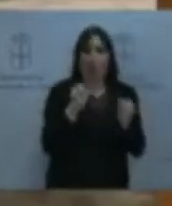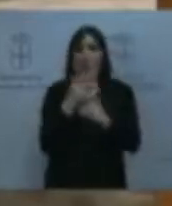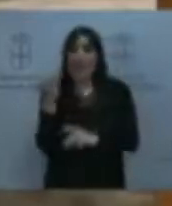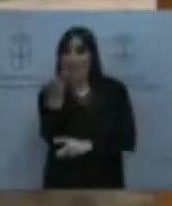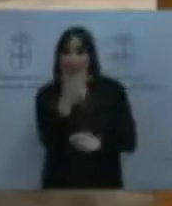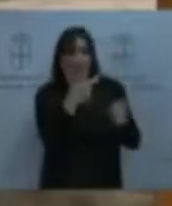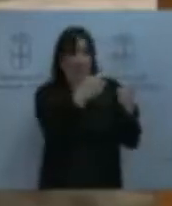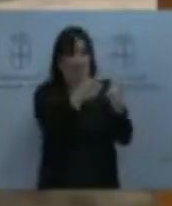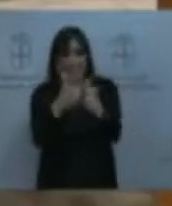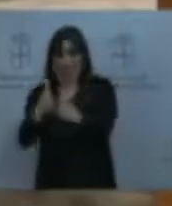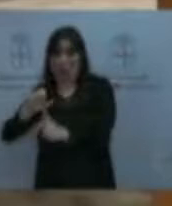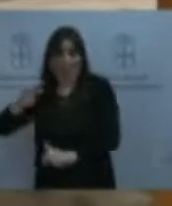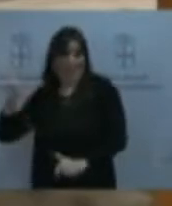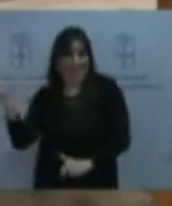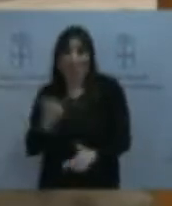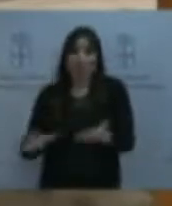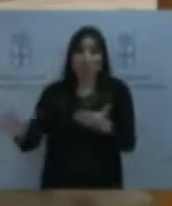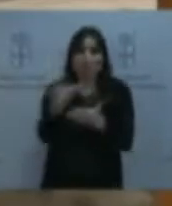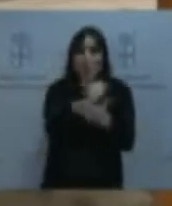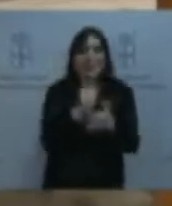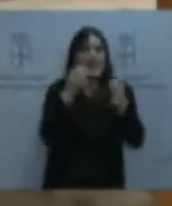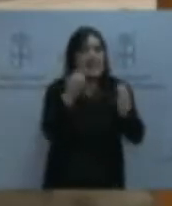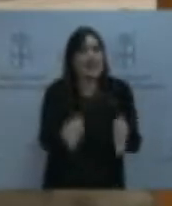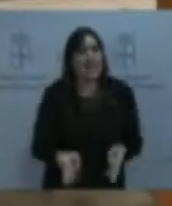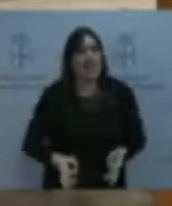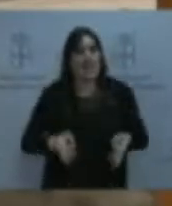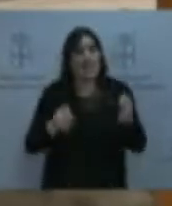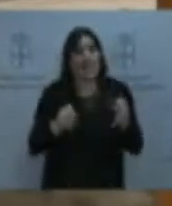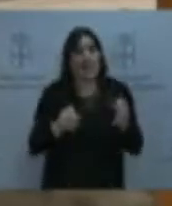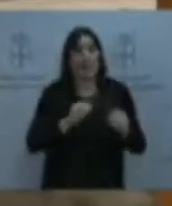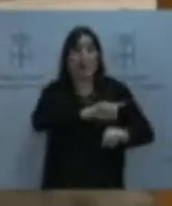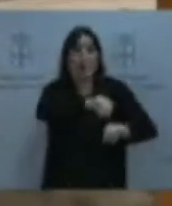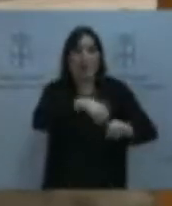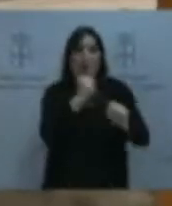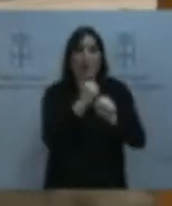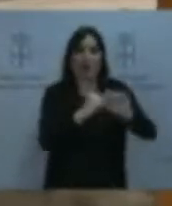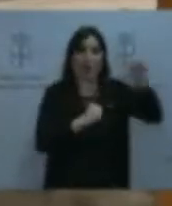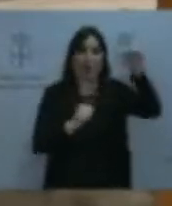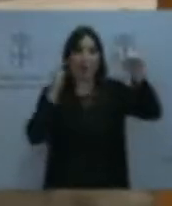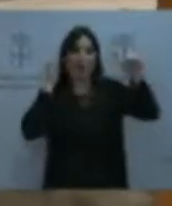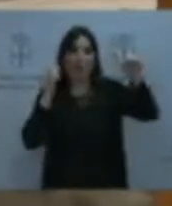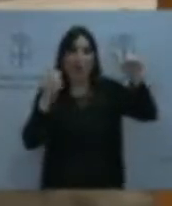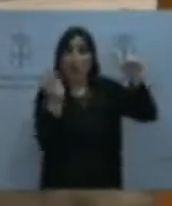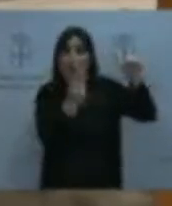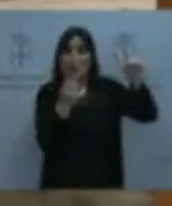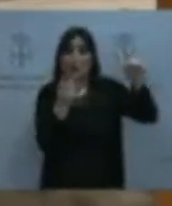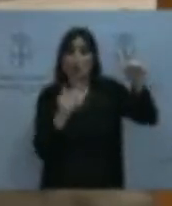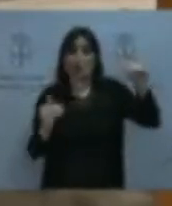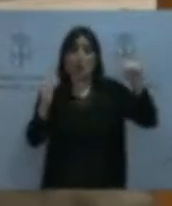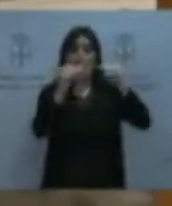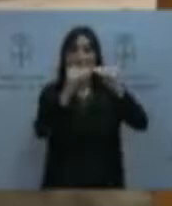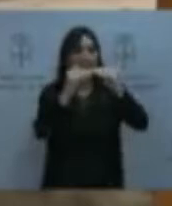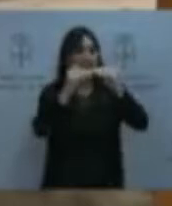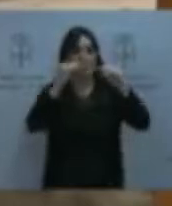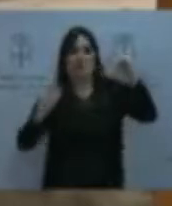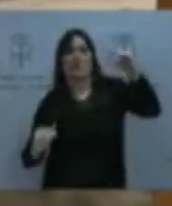diferencia cuando hablamos de lo que cobran por cada hora de trabajo. Por supuesto, hay que añadir una visión más compleja, más amplia